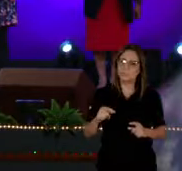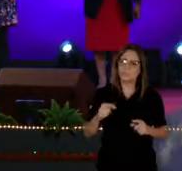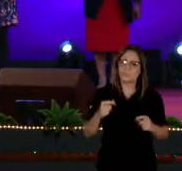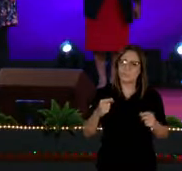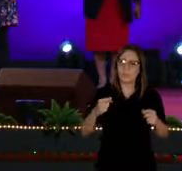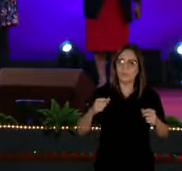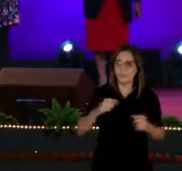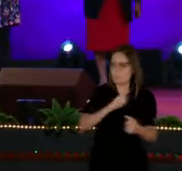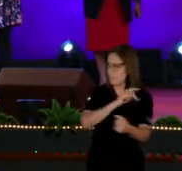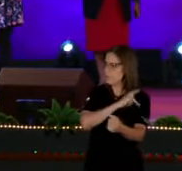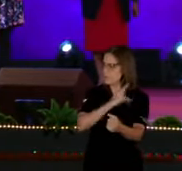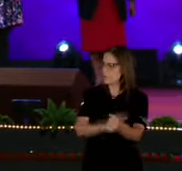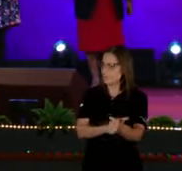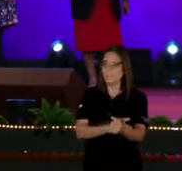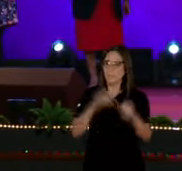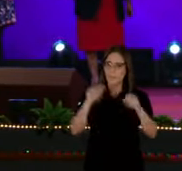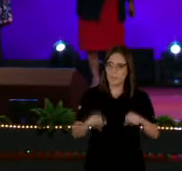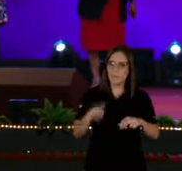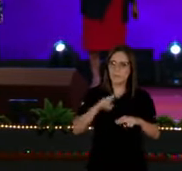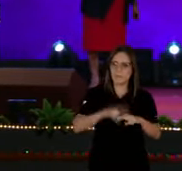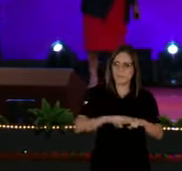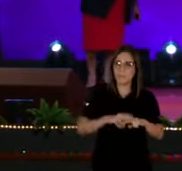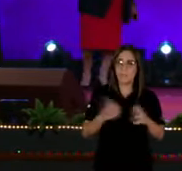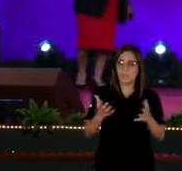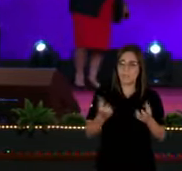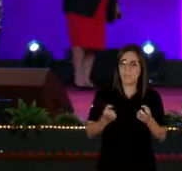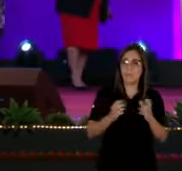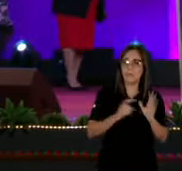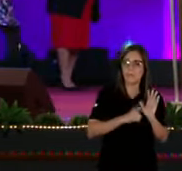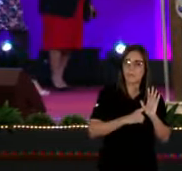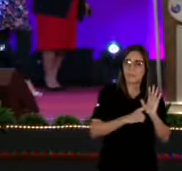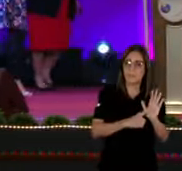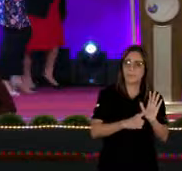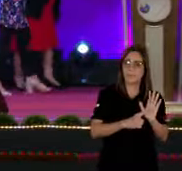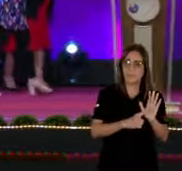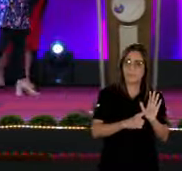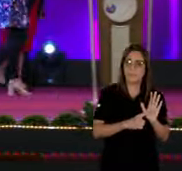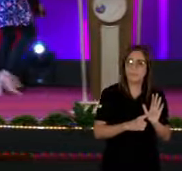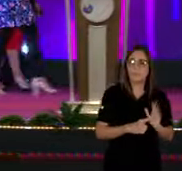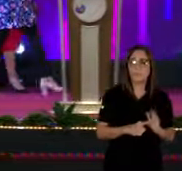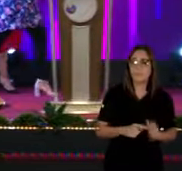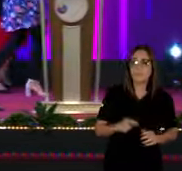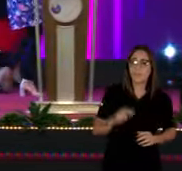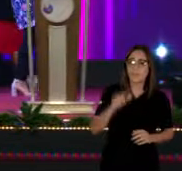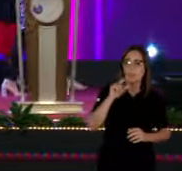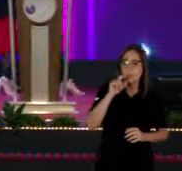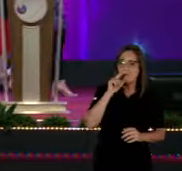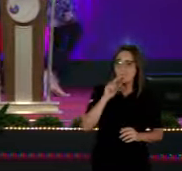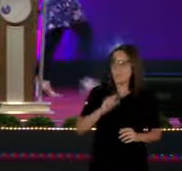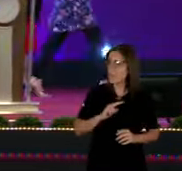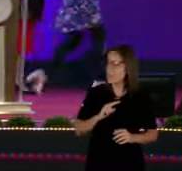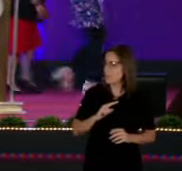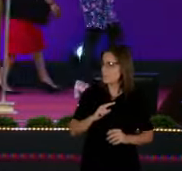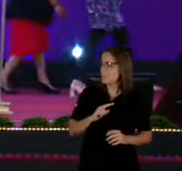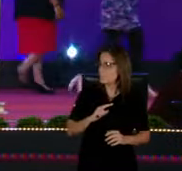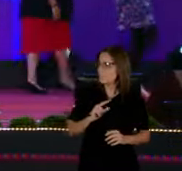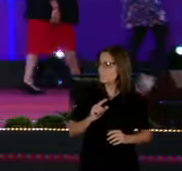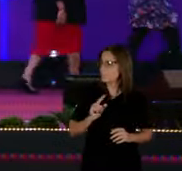Pueden tomar asiento. Quiero presentar a una mujer que desde que está en esta casa yo lo que he visto es